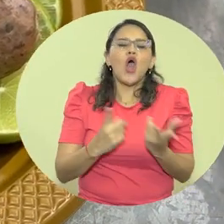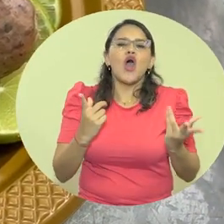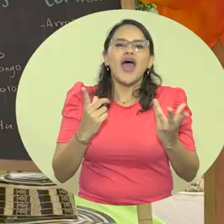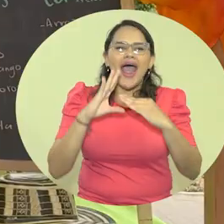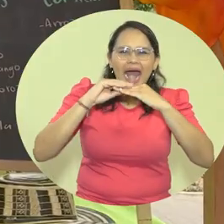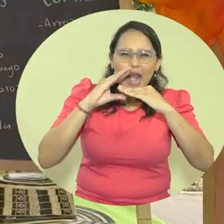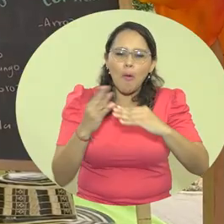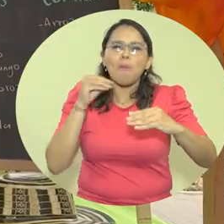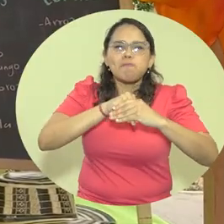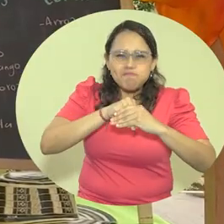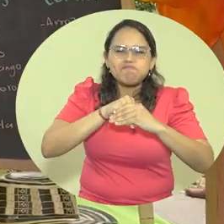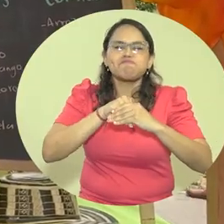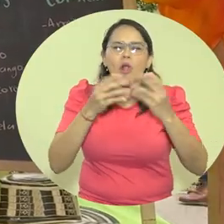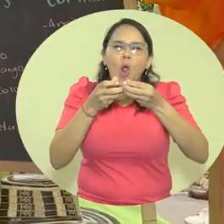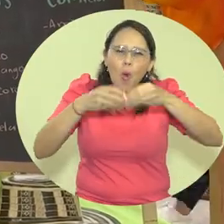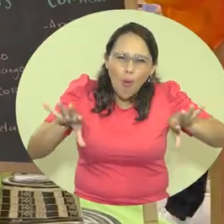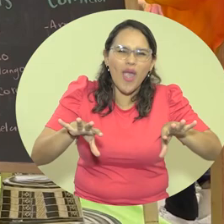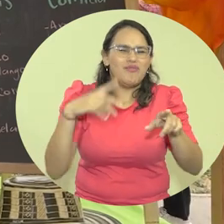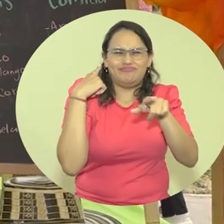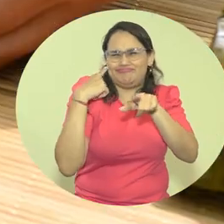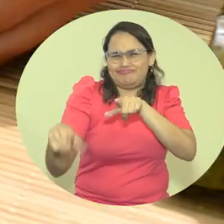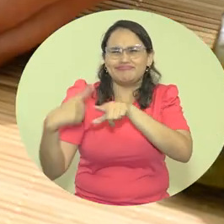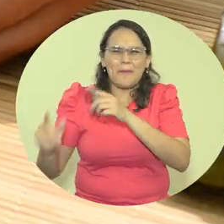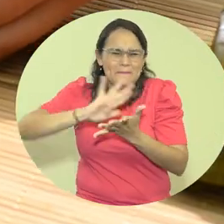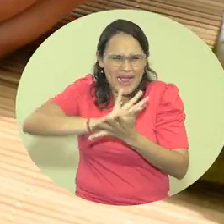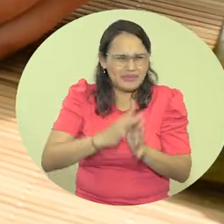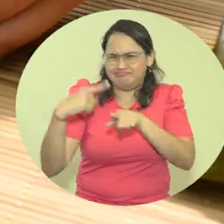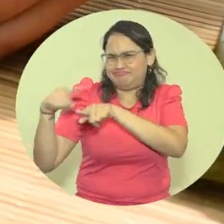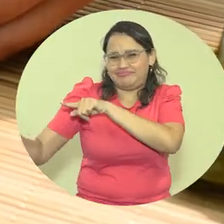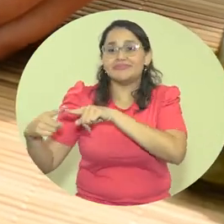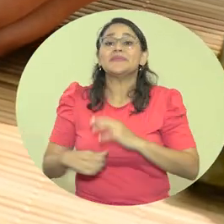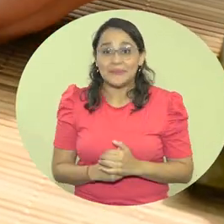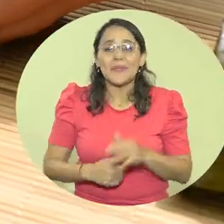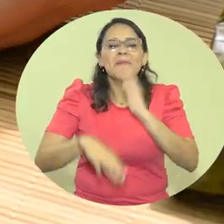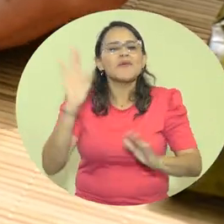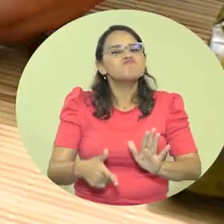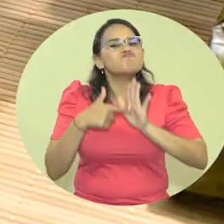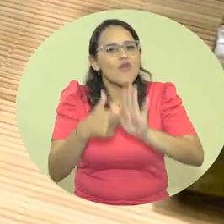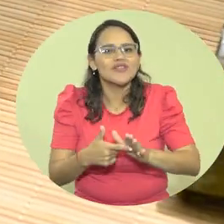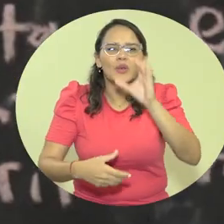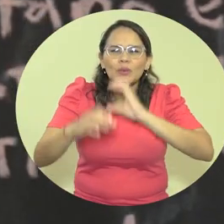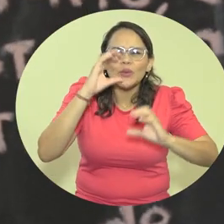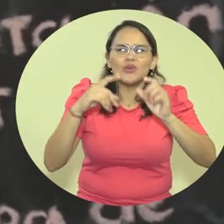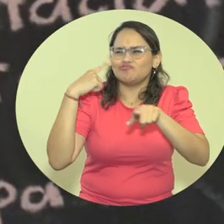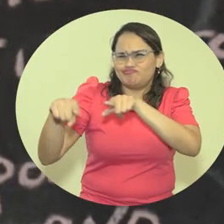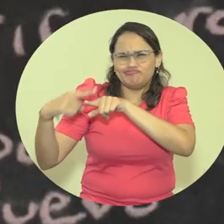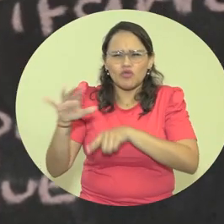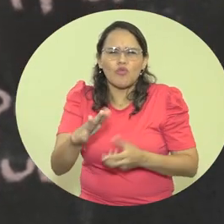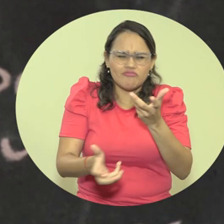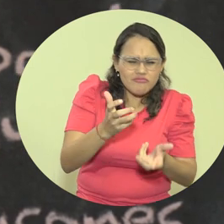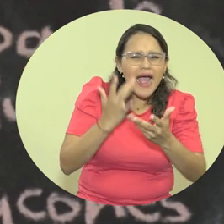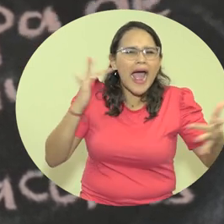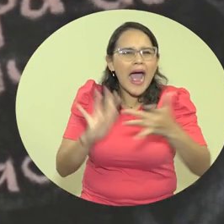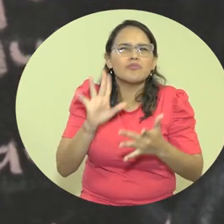aguado y queso. Por segunda vez, un festival gastronómico se convierte en la sustentación final de la asignatura Bebidas Tradicionales, Ancestrales y Artesanales,